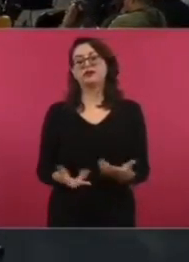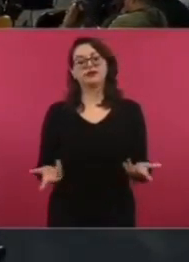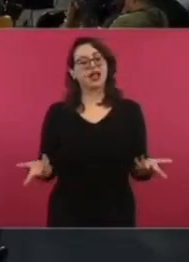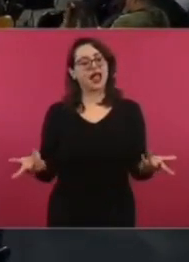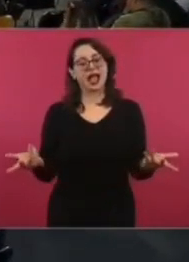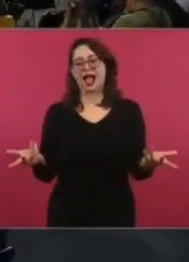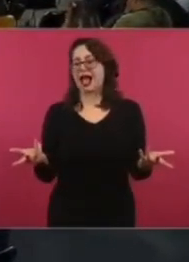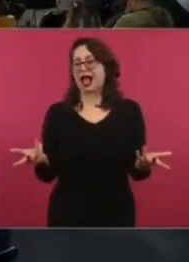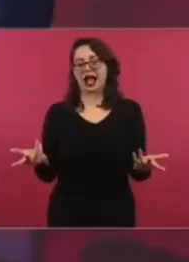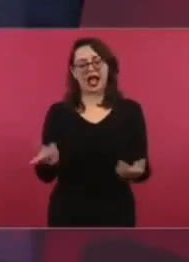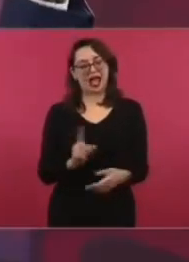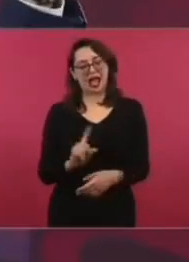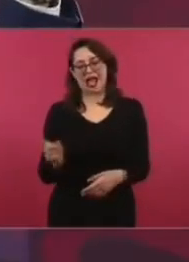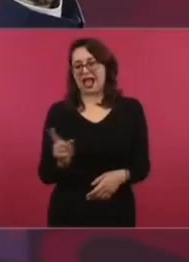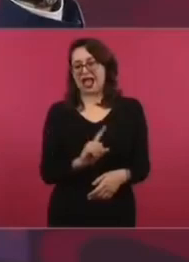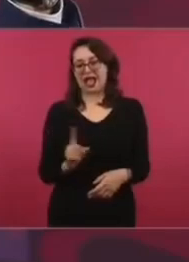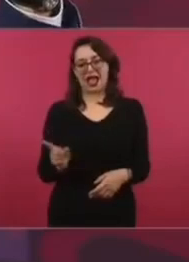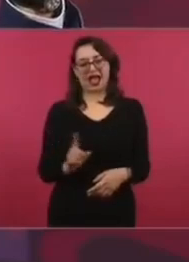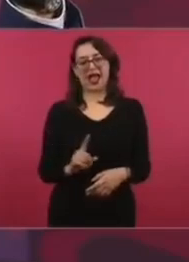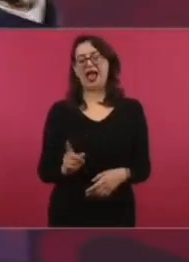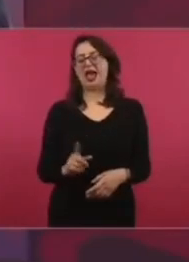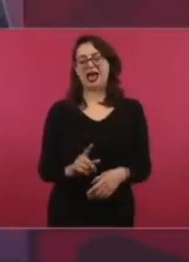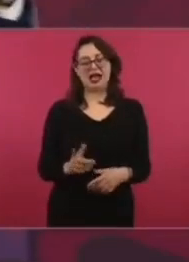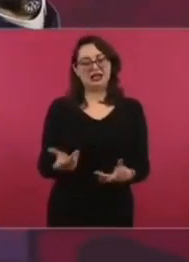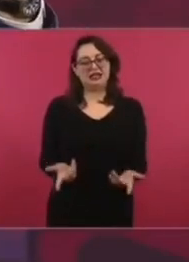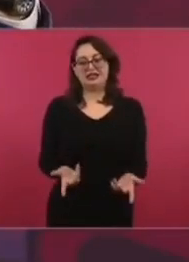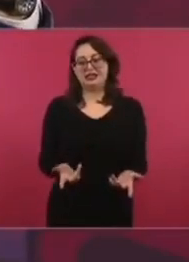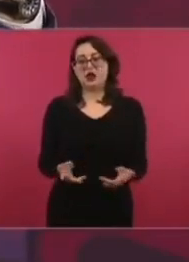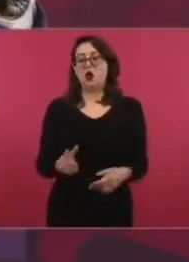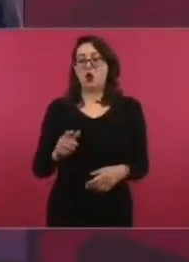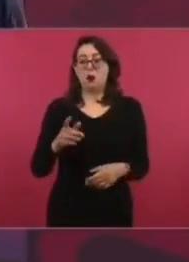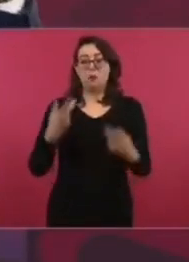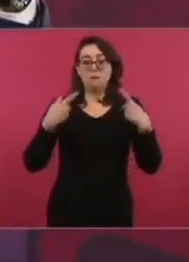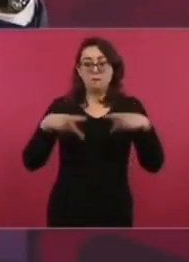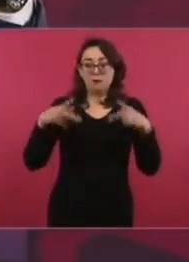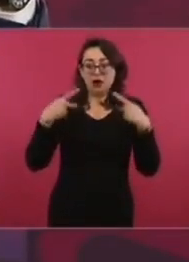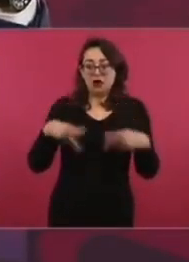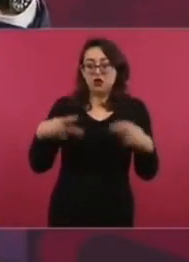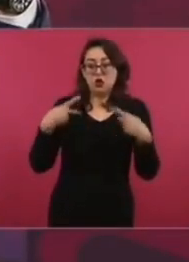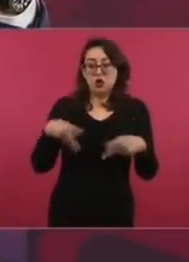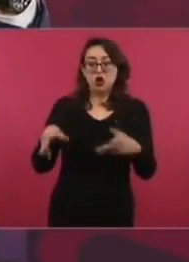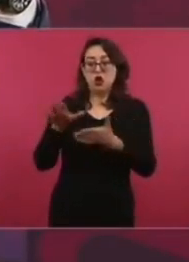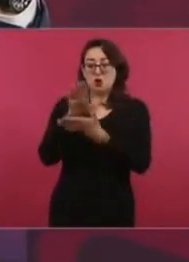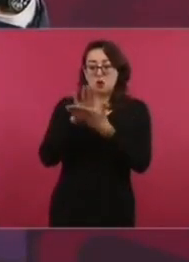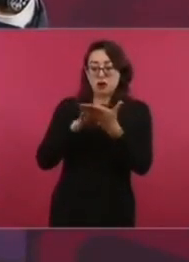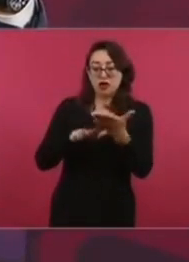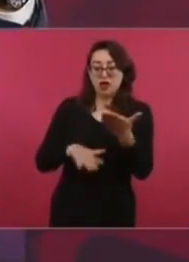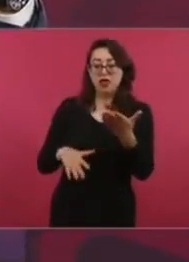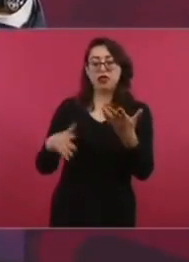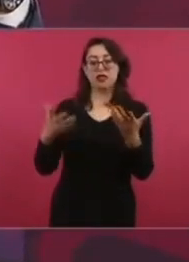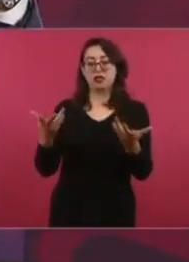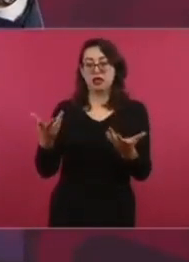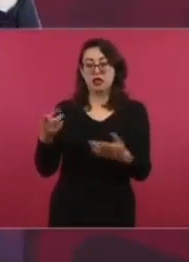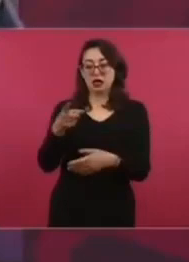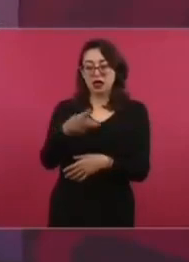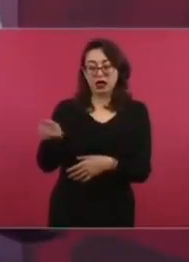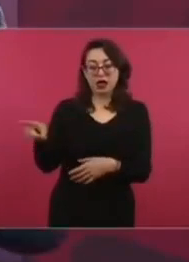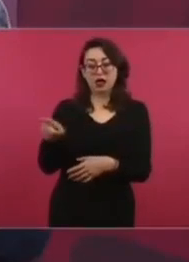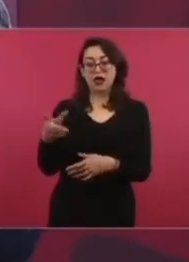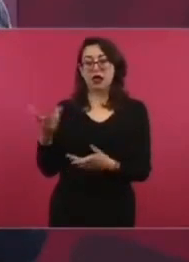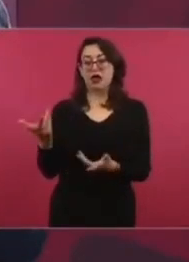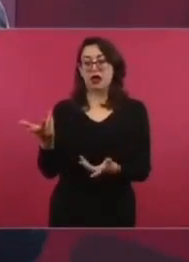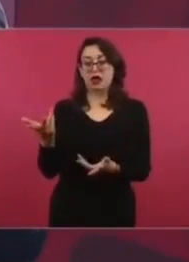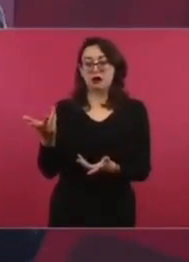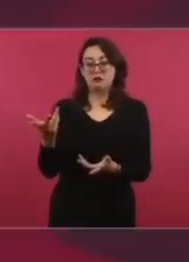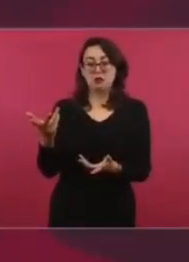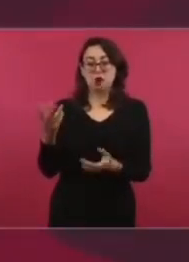soy pidiendo que lo resuelvan a mi favor simplemente que lo resuelvan y ya pero que no lo tengan ahí guardado que no lo